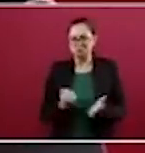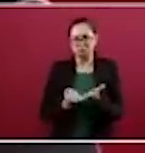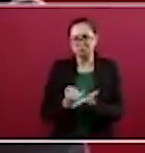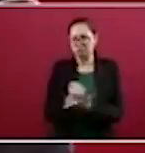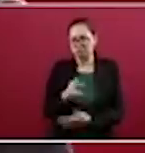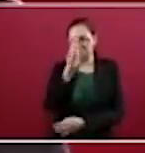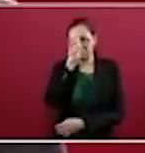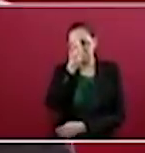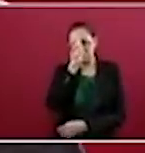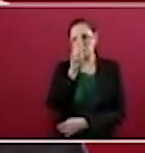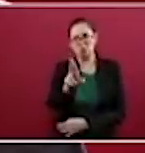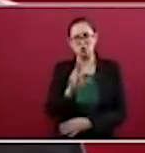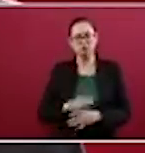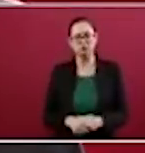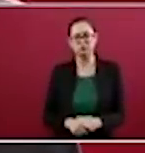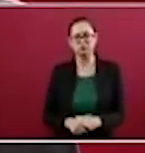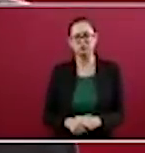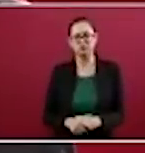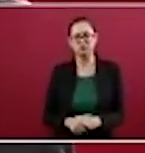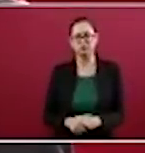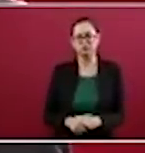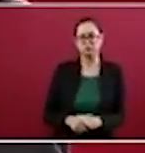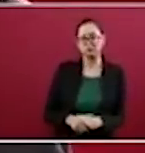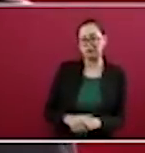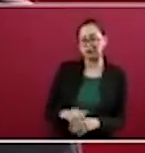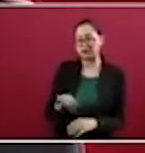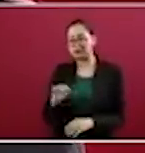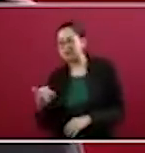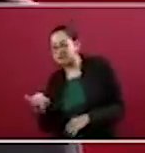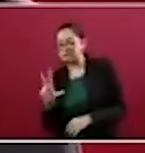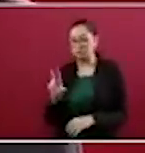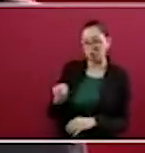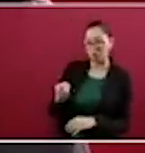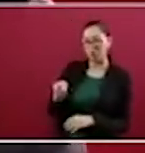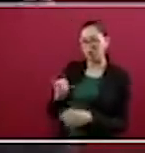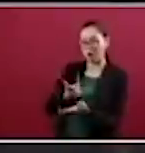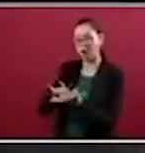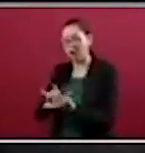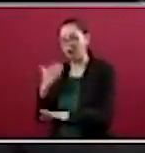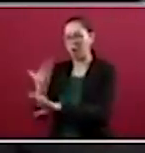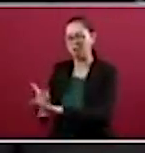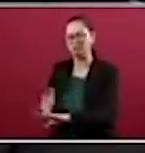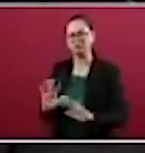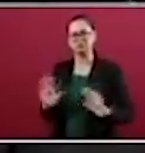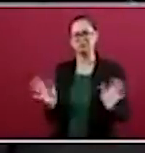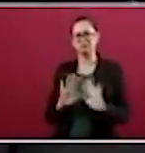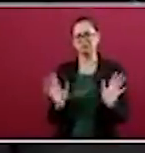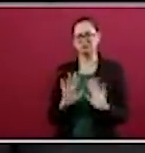respetuosa, no es estar a favor o en contra de ningún